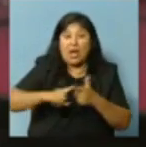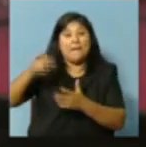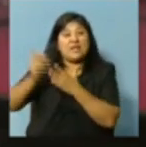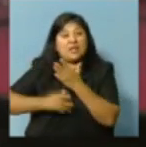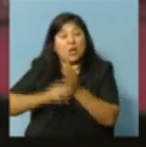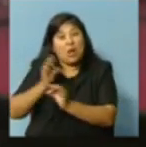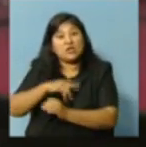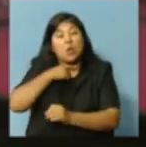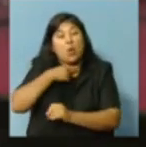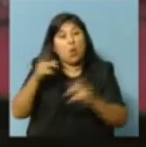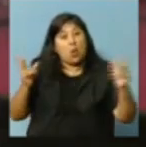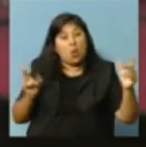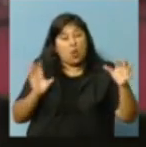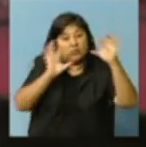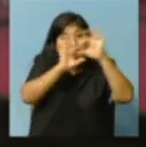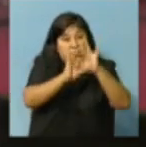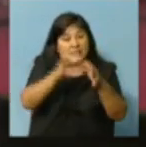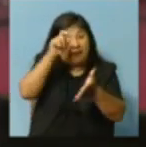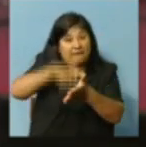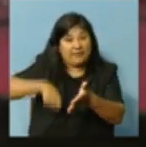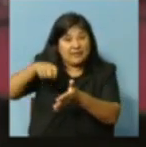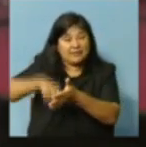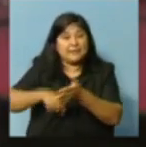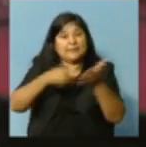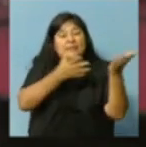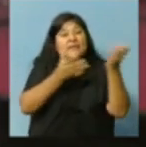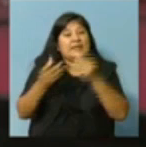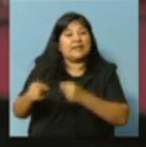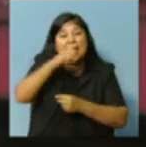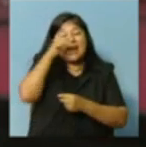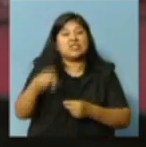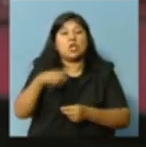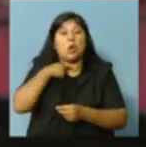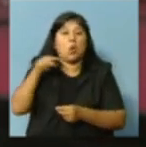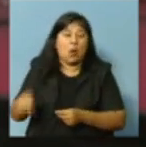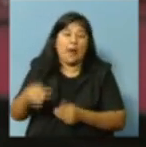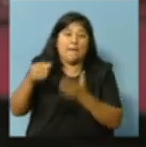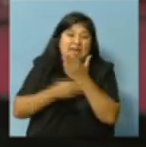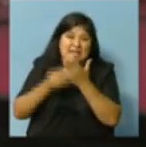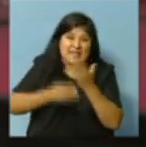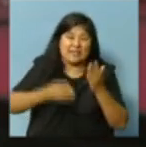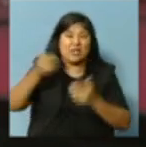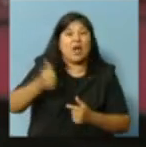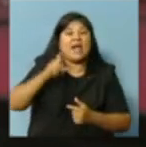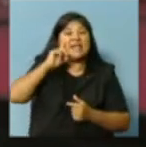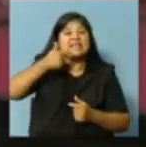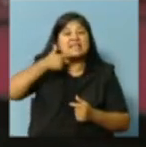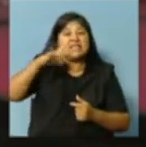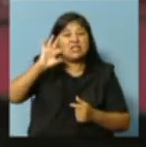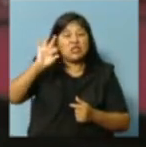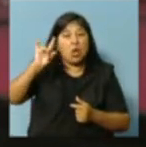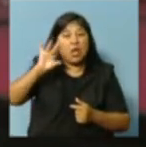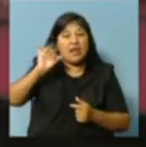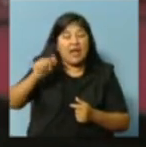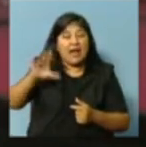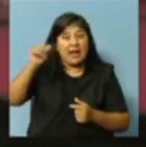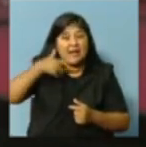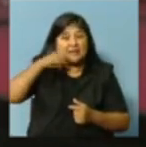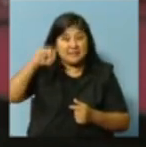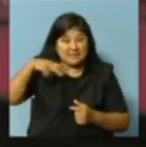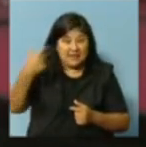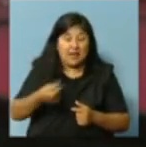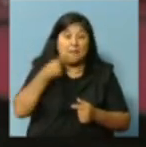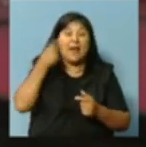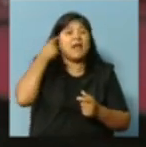isolda calsina para implementar en jujuy el programa asistiré este es un programa que ya se había implementado